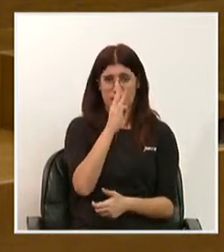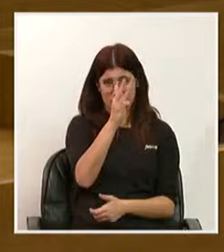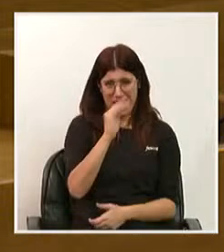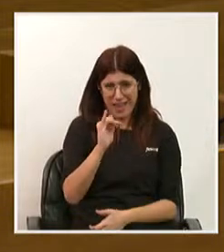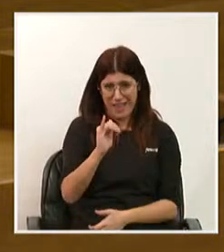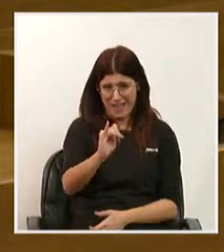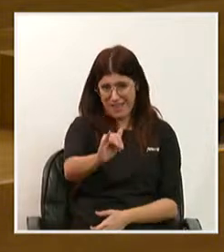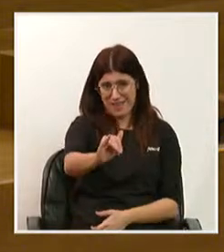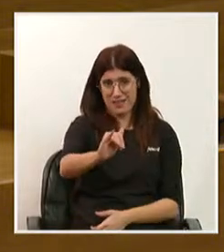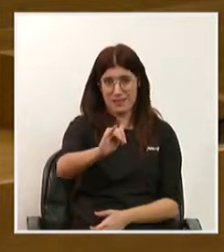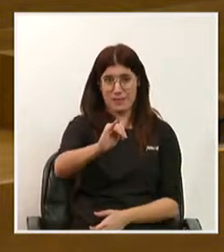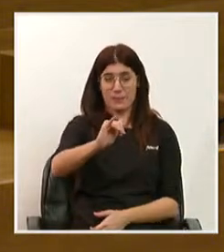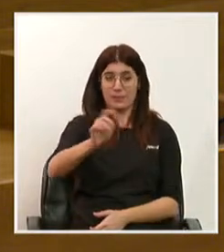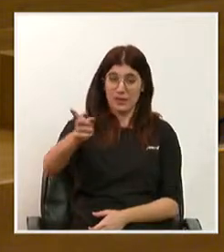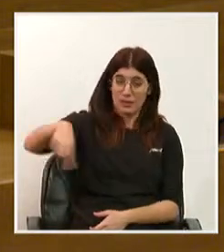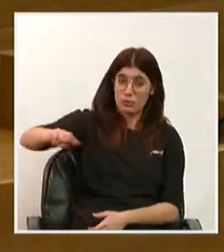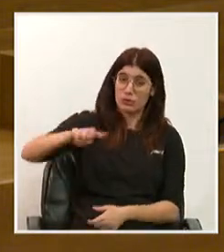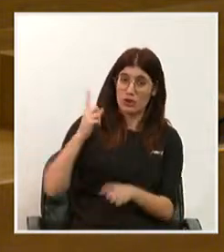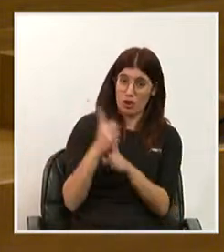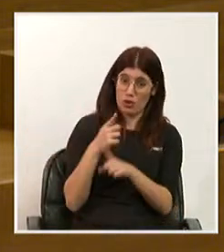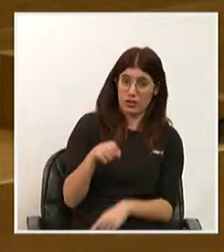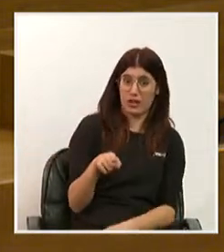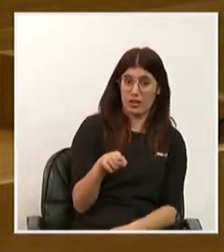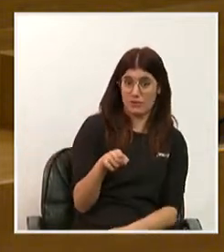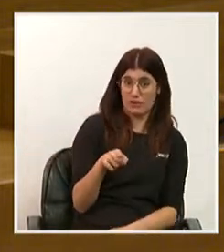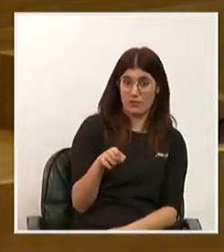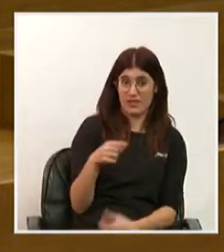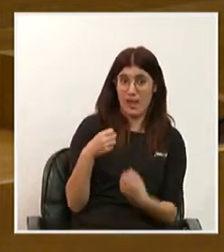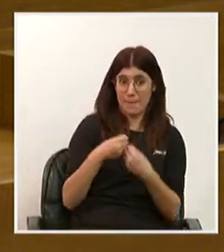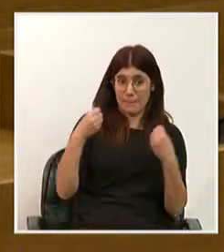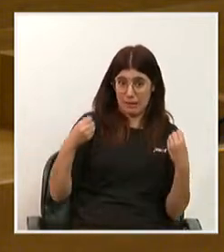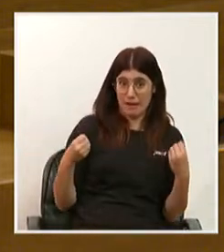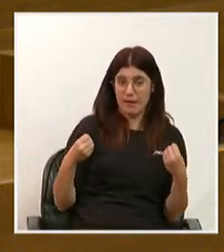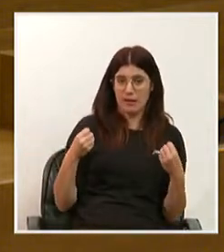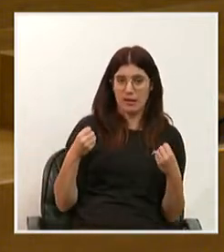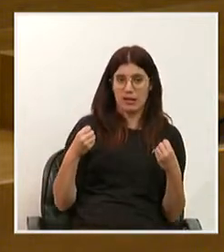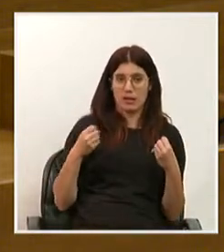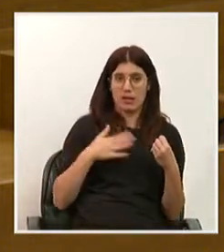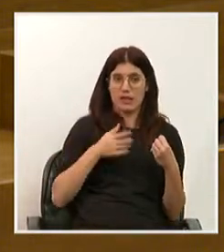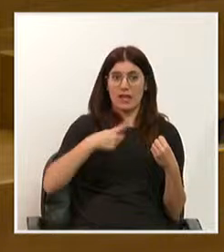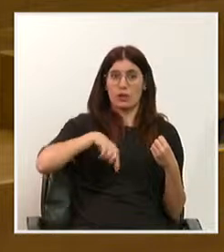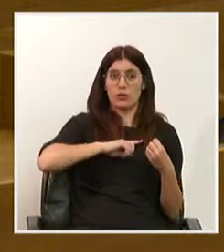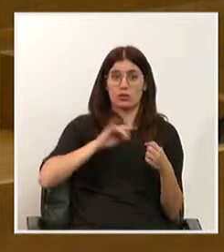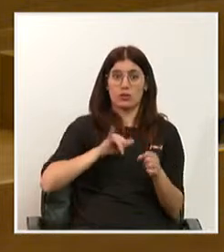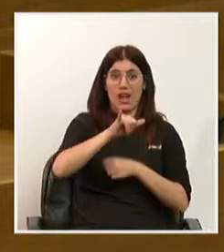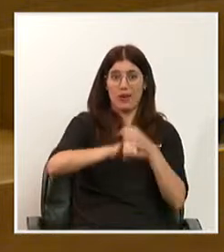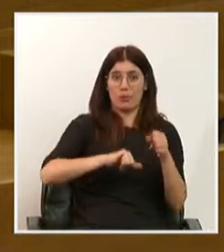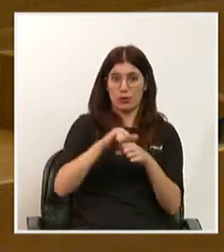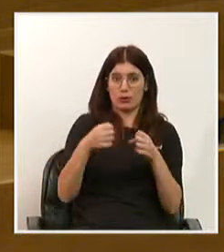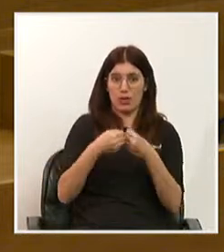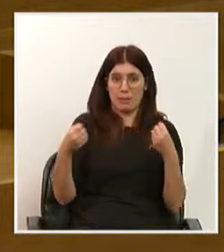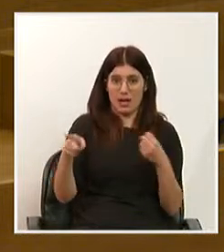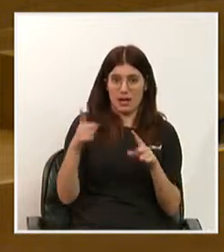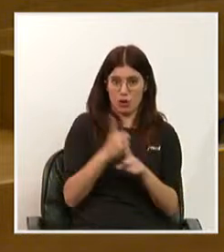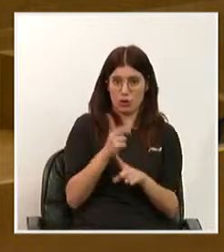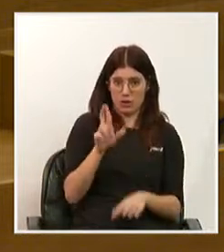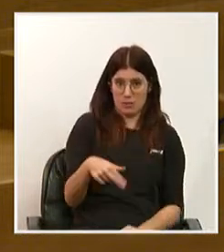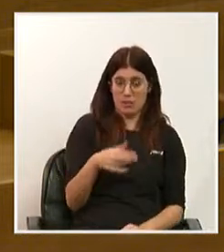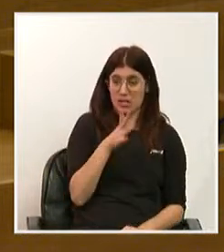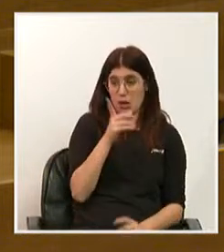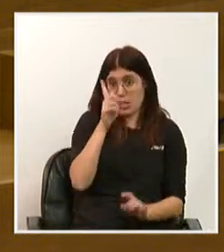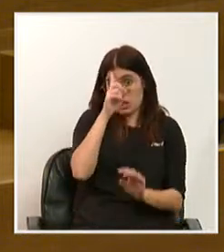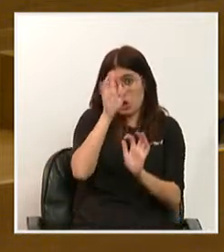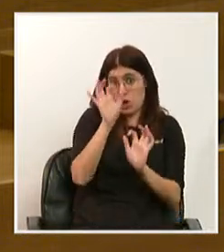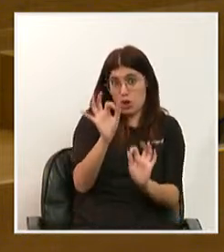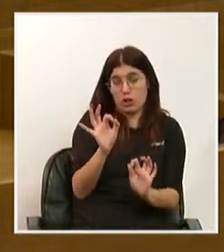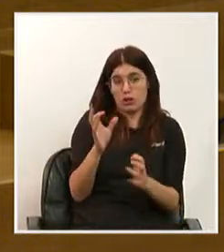ninguna de las grandes y están además en contra de ampliaciones de nuestros aeropuertos con lo cual lo lógico es